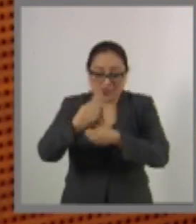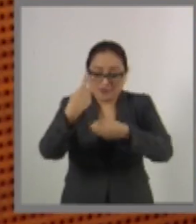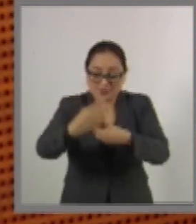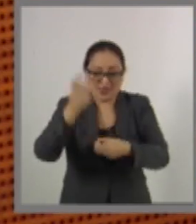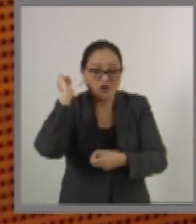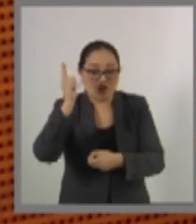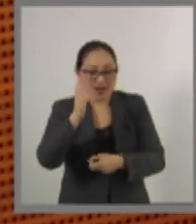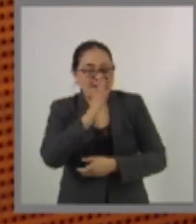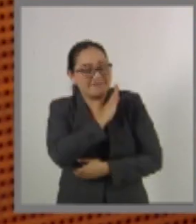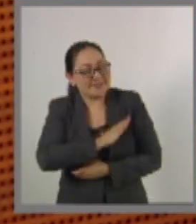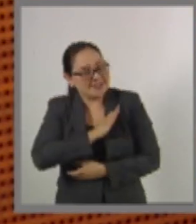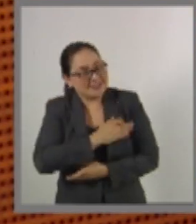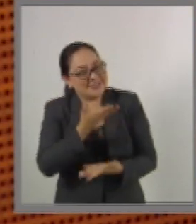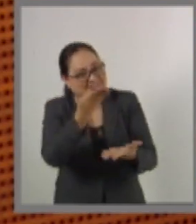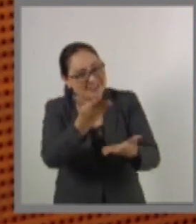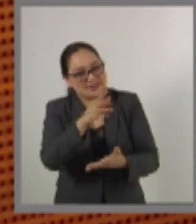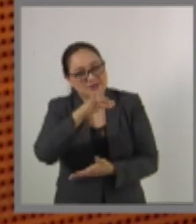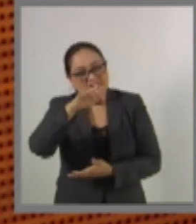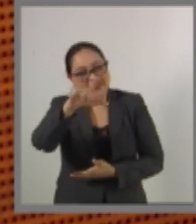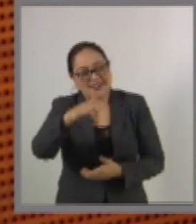tocayo.